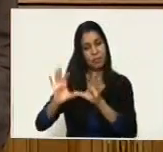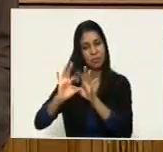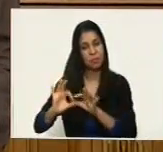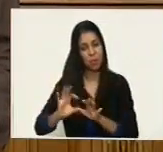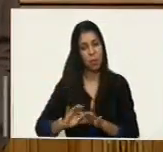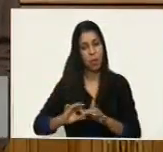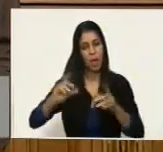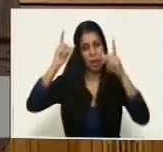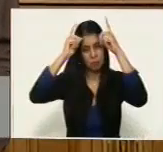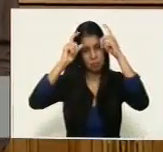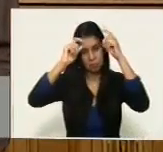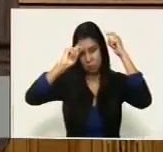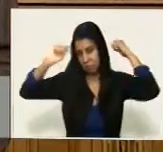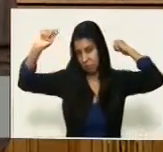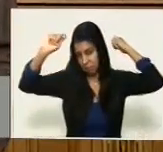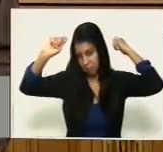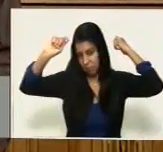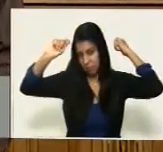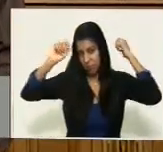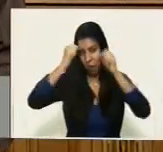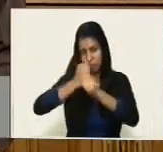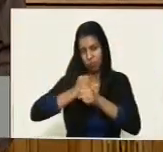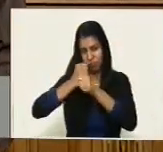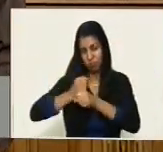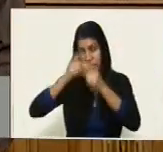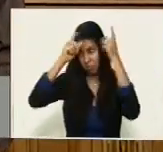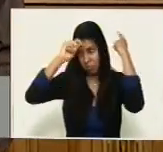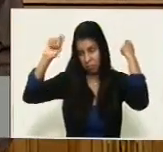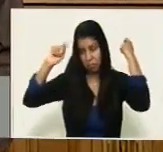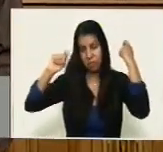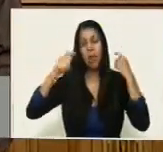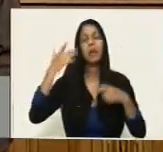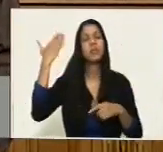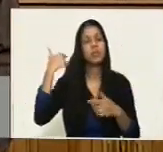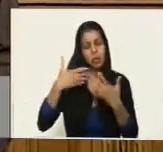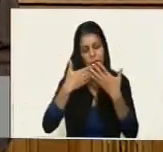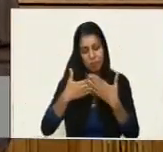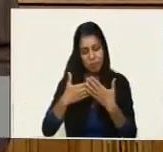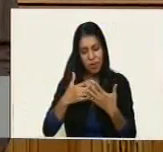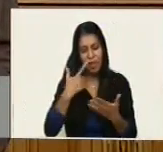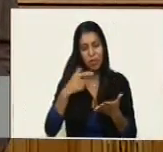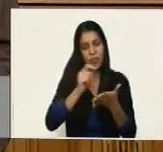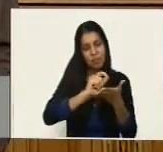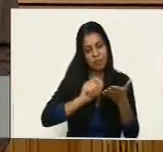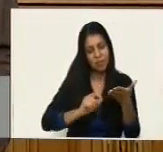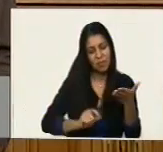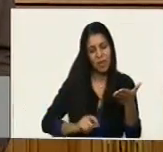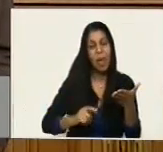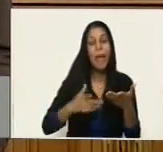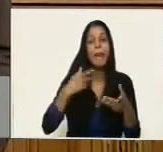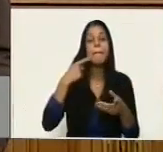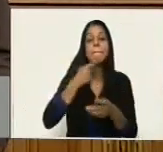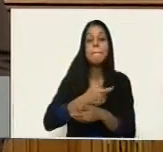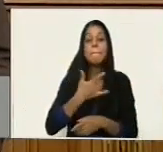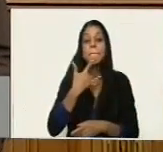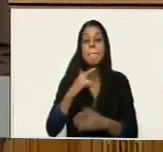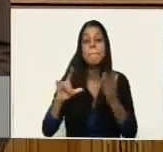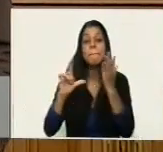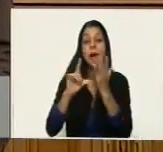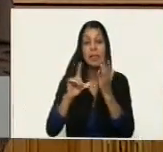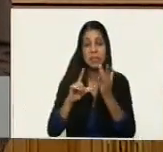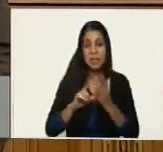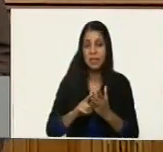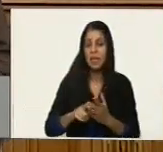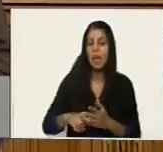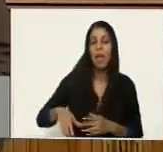Gracias a la novela vaquera, yo pasé una materia en bachillerato llamada mineralogía, porque mi profesor también era fanático de esas